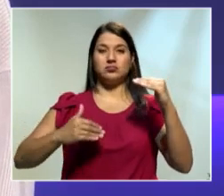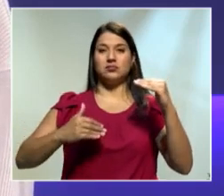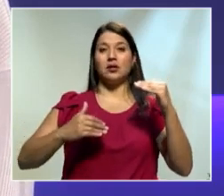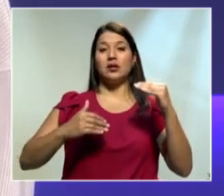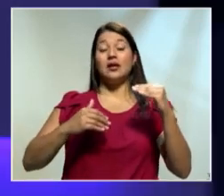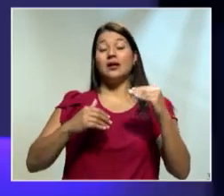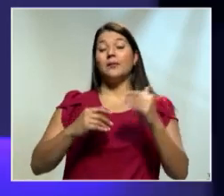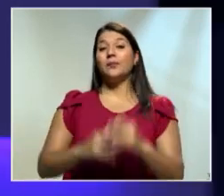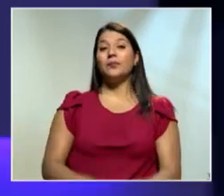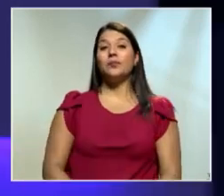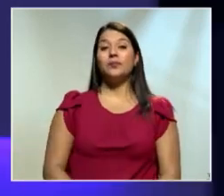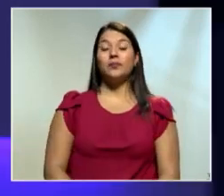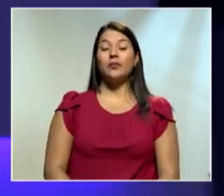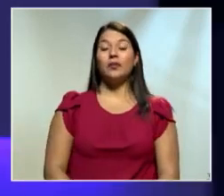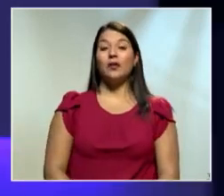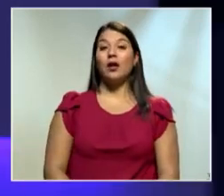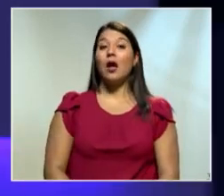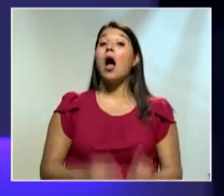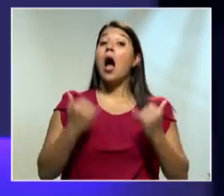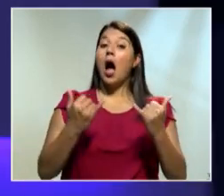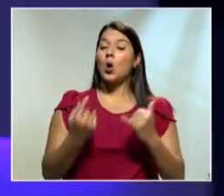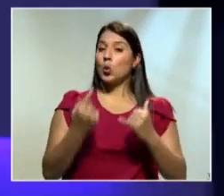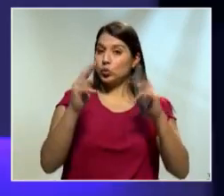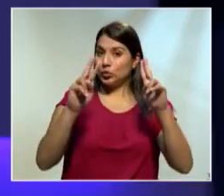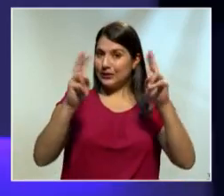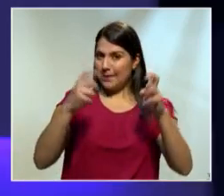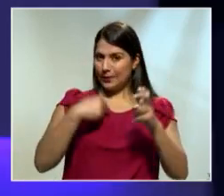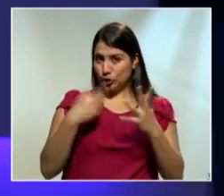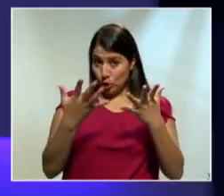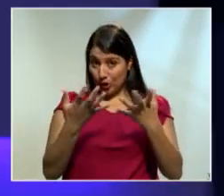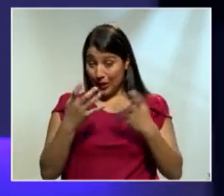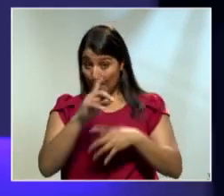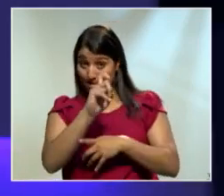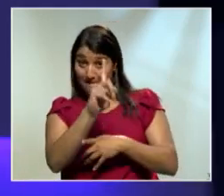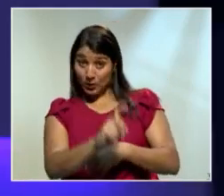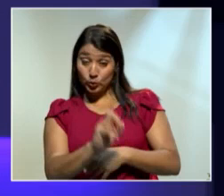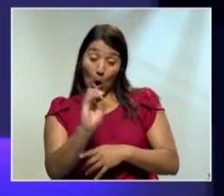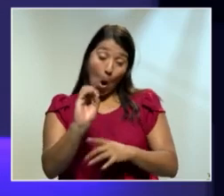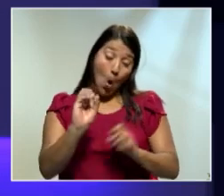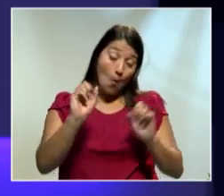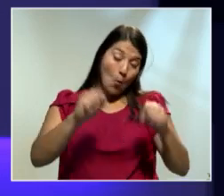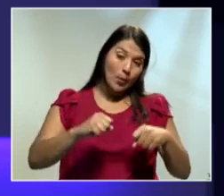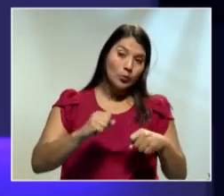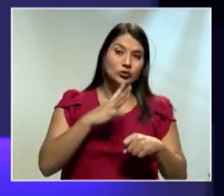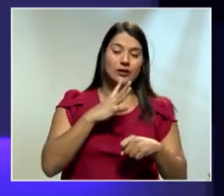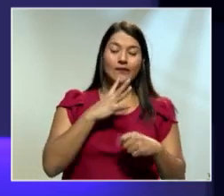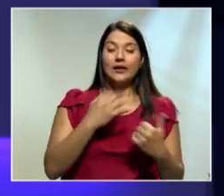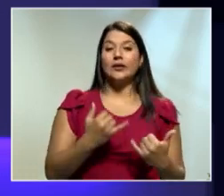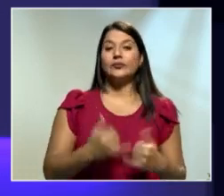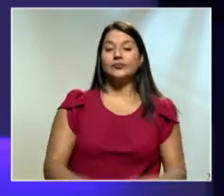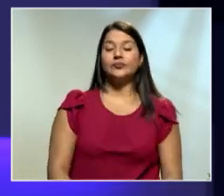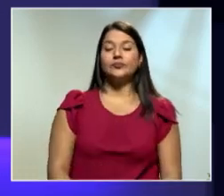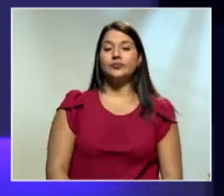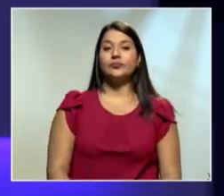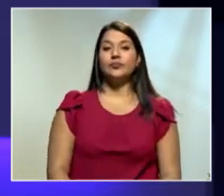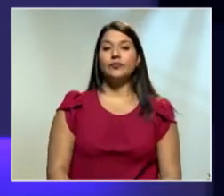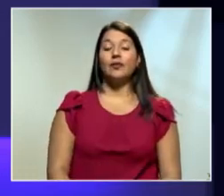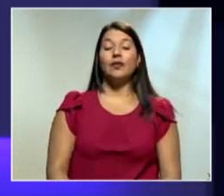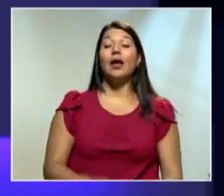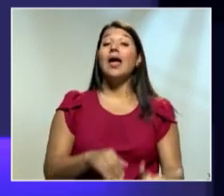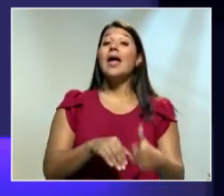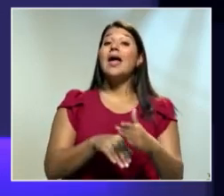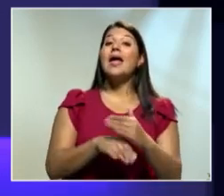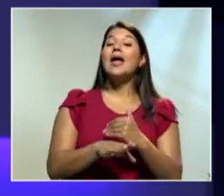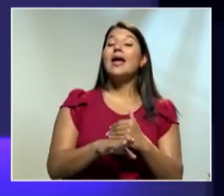consecuencias. Ahí hay un tema que quería consultarte o proponerte una reflexión. En el abordaje